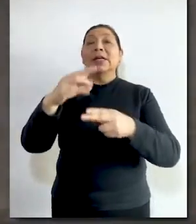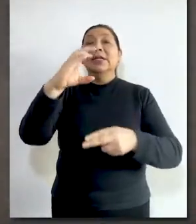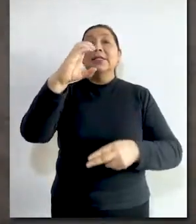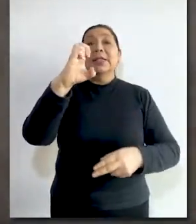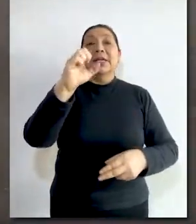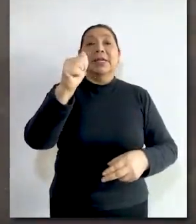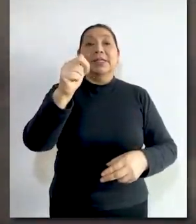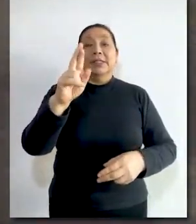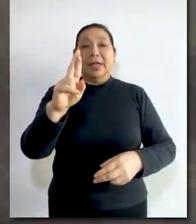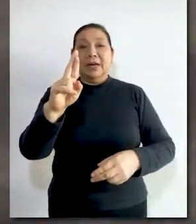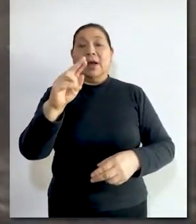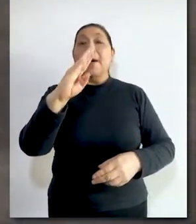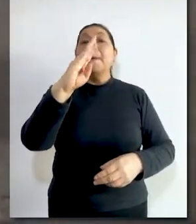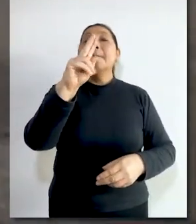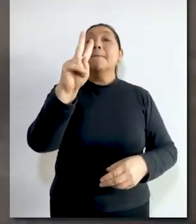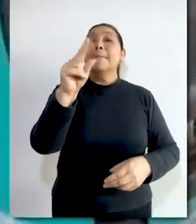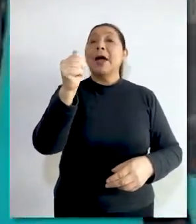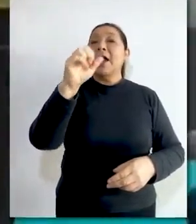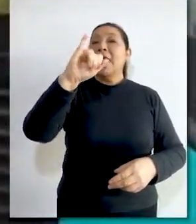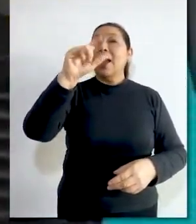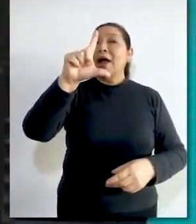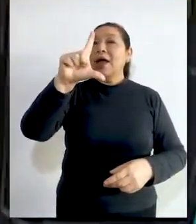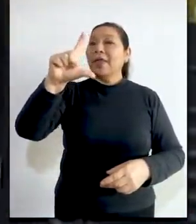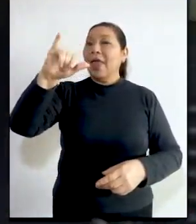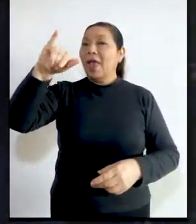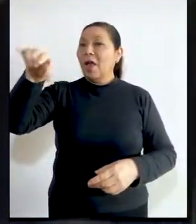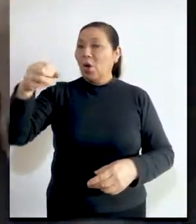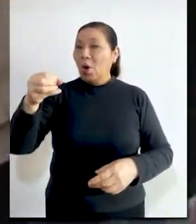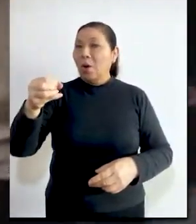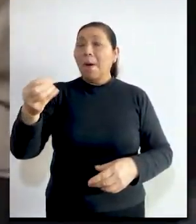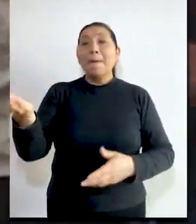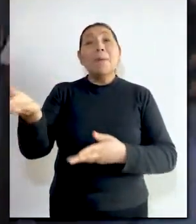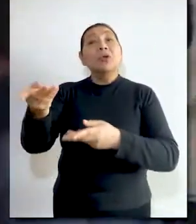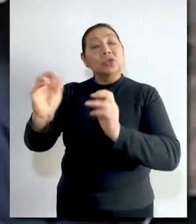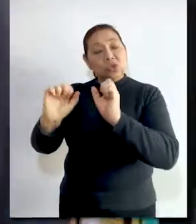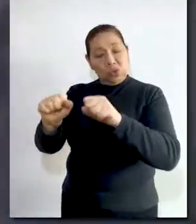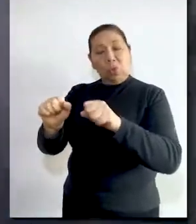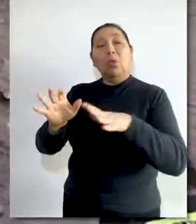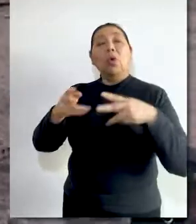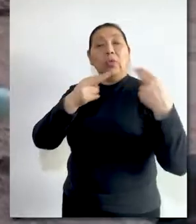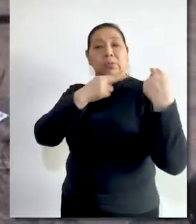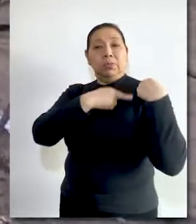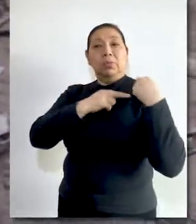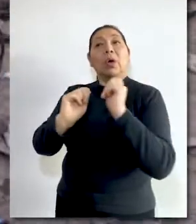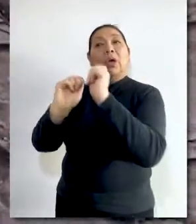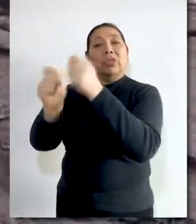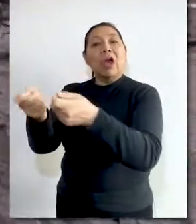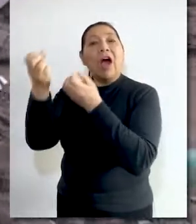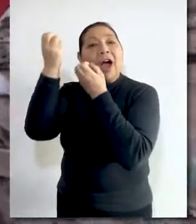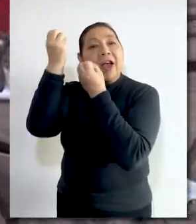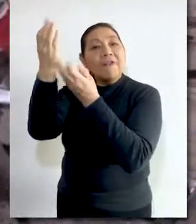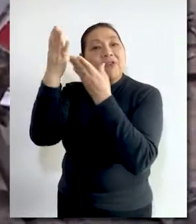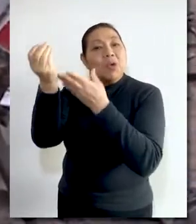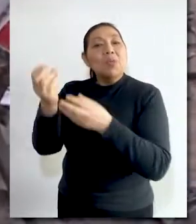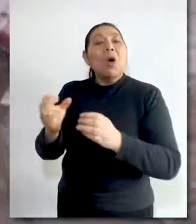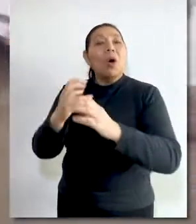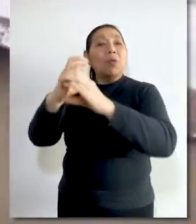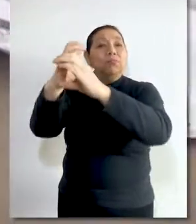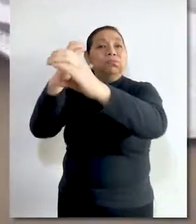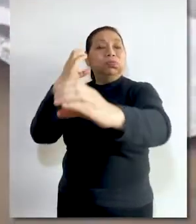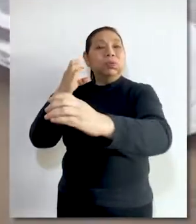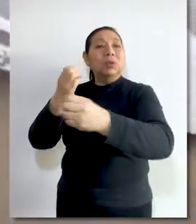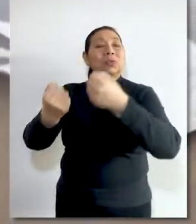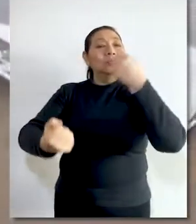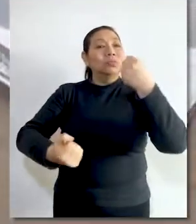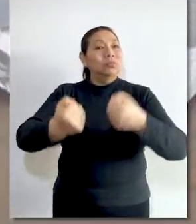césar vallejo s a que entregue información a un ciudadano sobre los accidentes de tránsito que han tenido las unidades